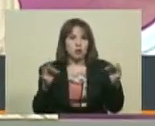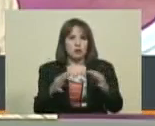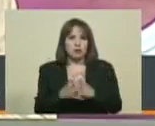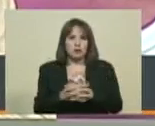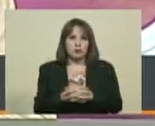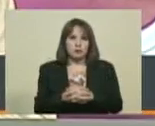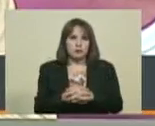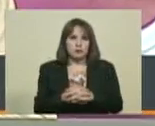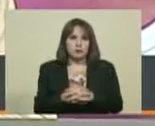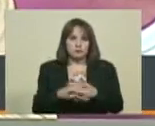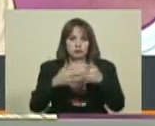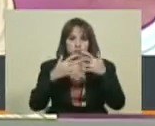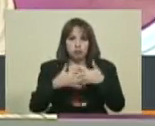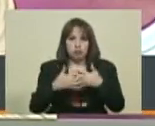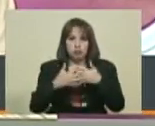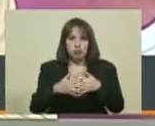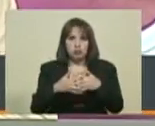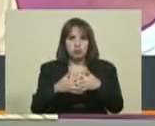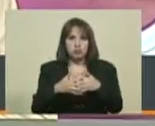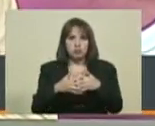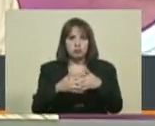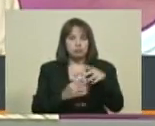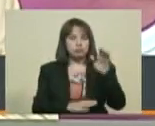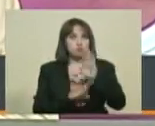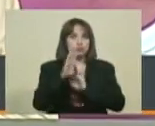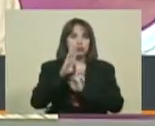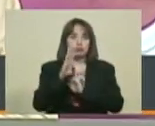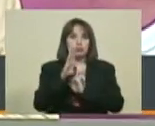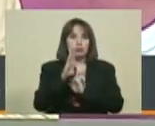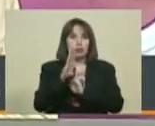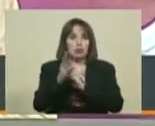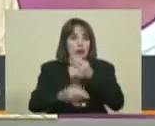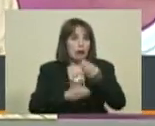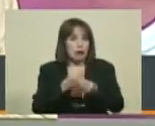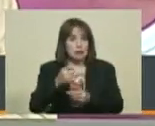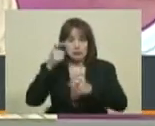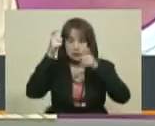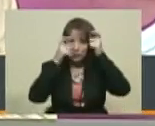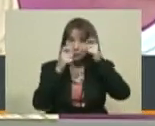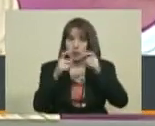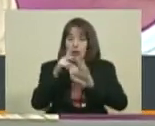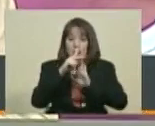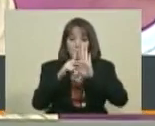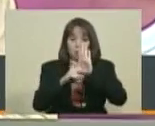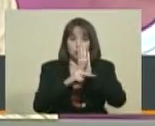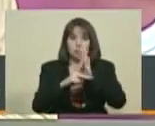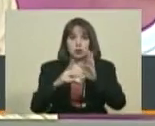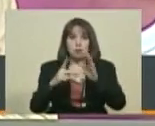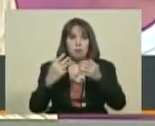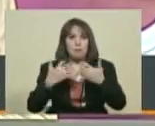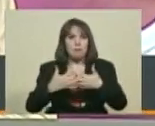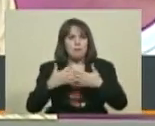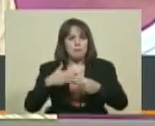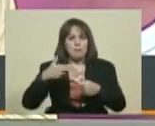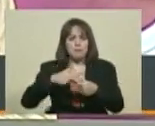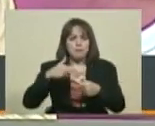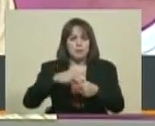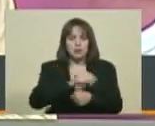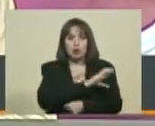desde la industria petrolera venezolana, por creación de nuestro comandante Chávez, nació el programa Petrocaribe, que le